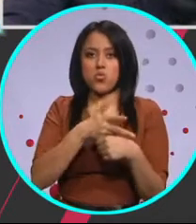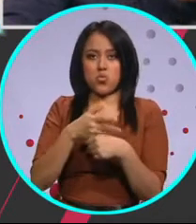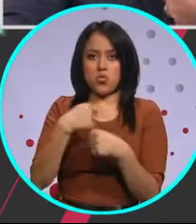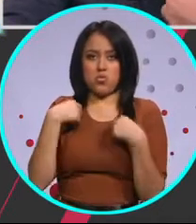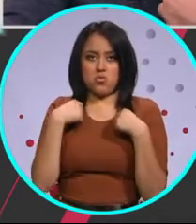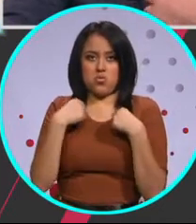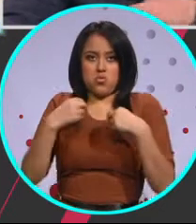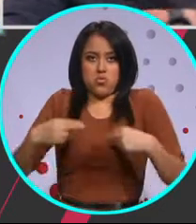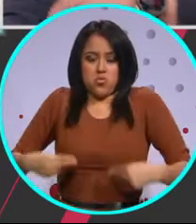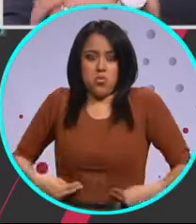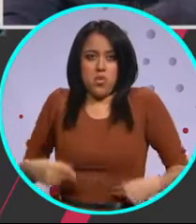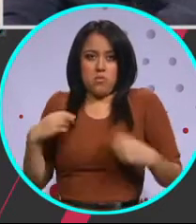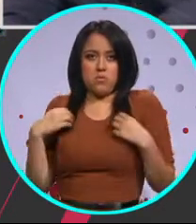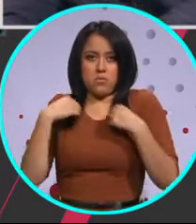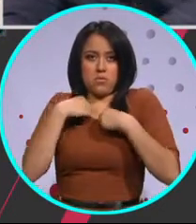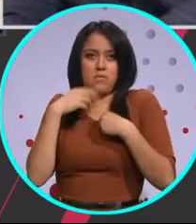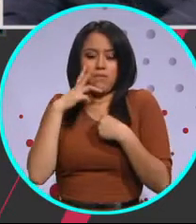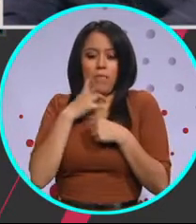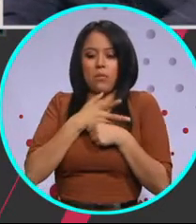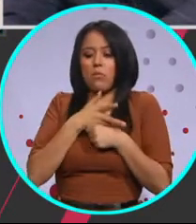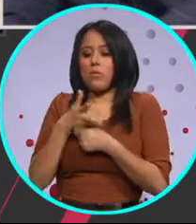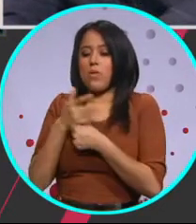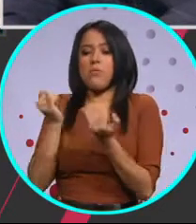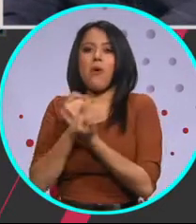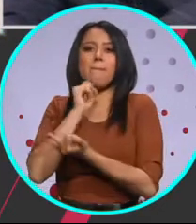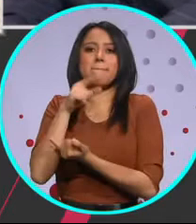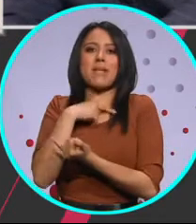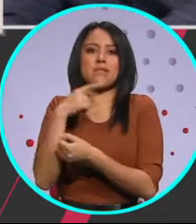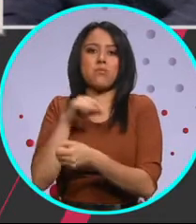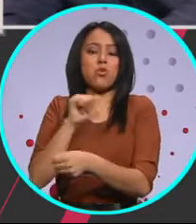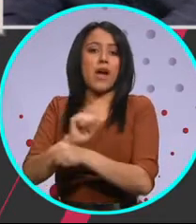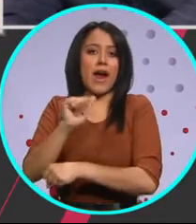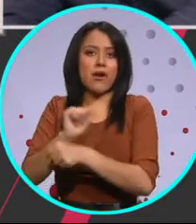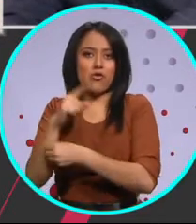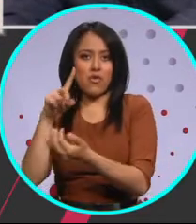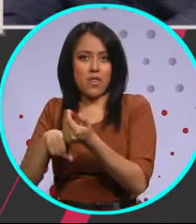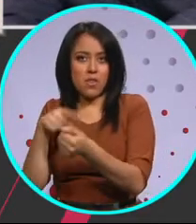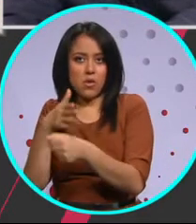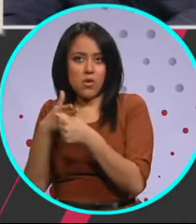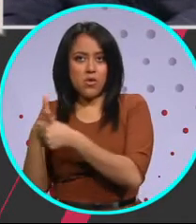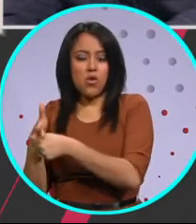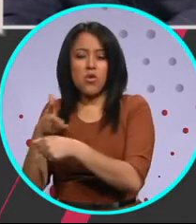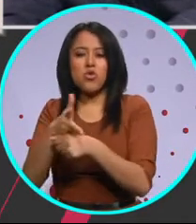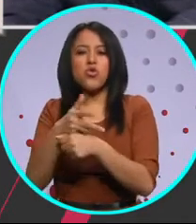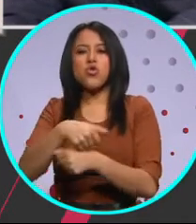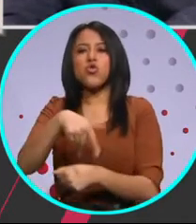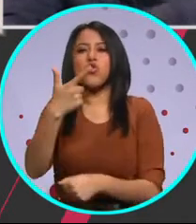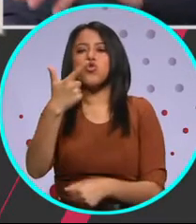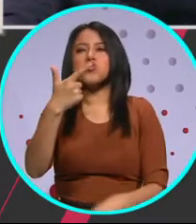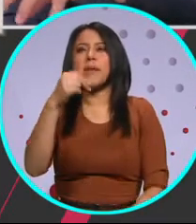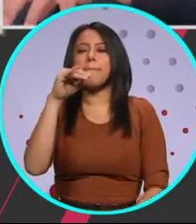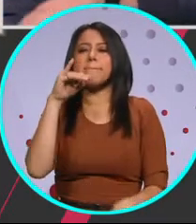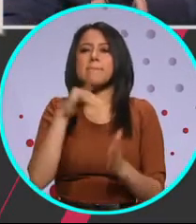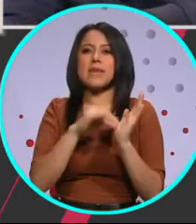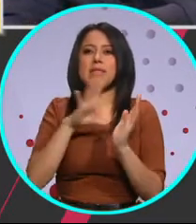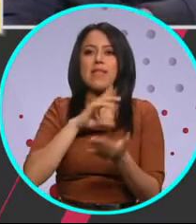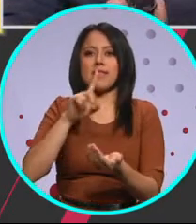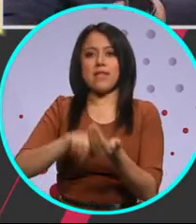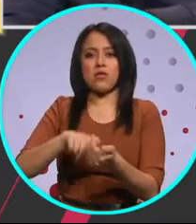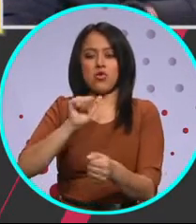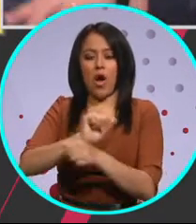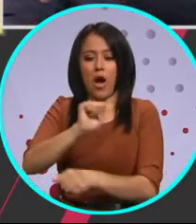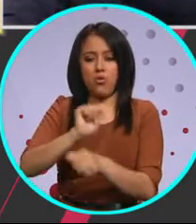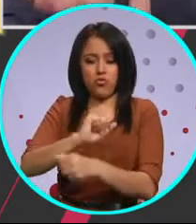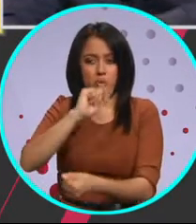en sus chalecos y tenemos ya en las patrullas en cerca de 12.000 ya tenemos instaladas también cámaras al interior del vehículo